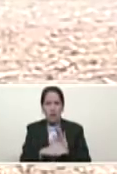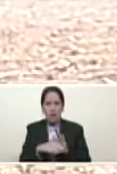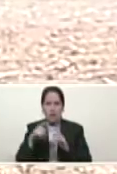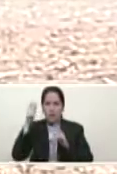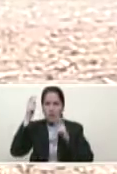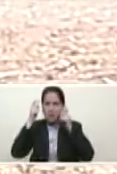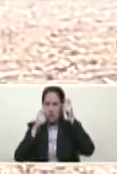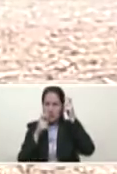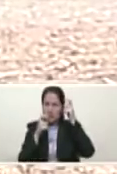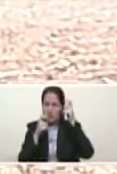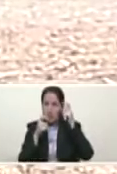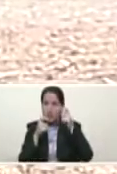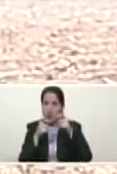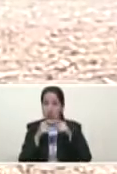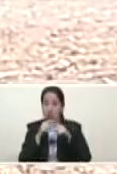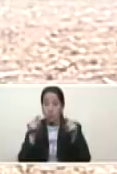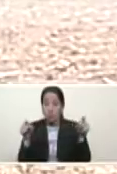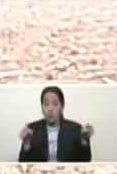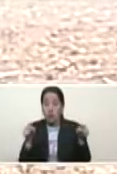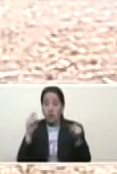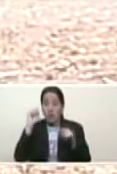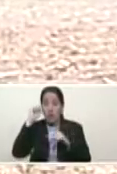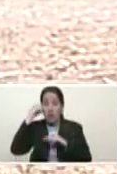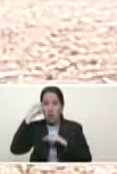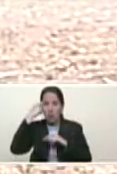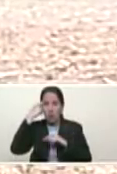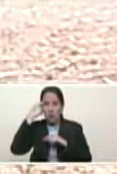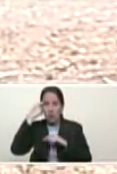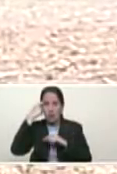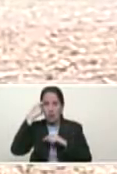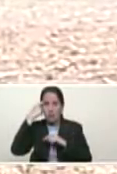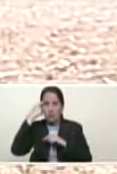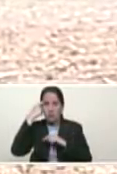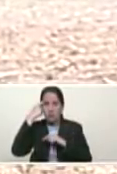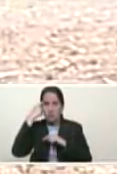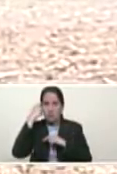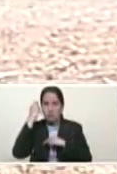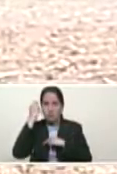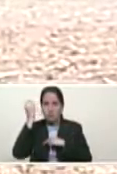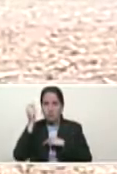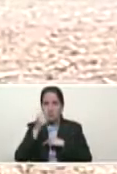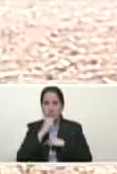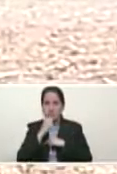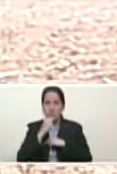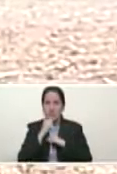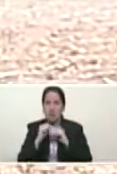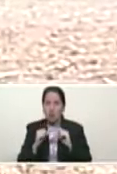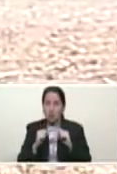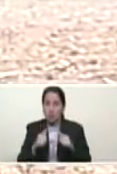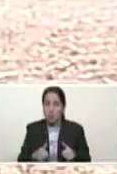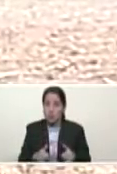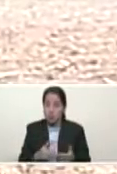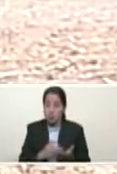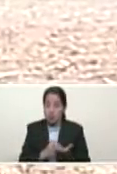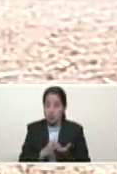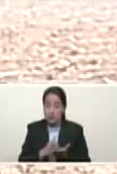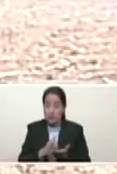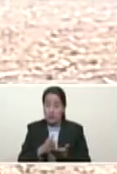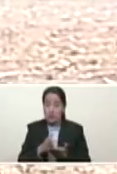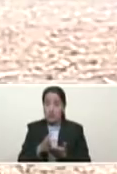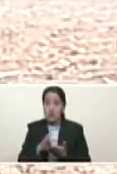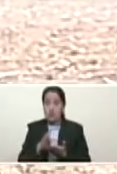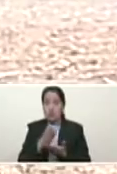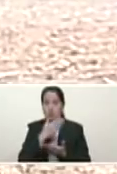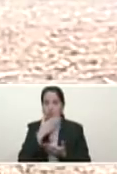Chávez, y debe todo el mundo recordarlo y reconocerlo, quien inició el camino de la recuperación de